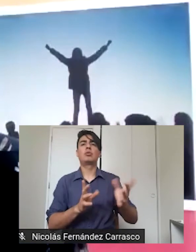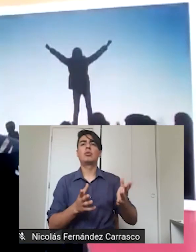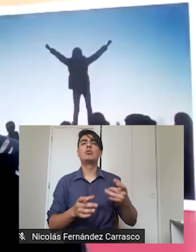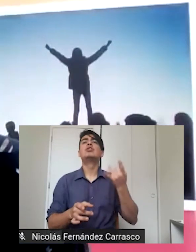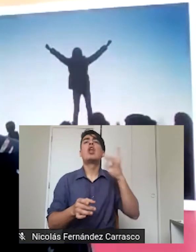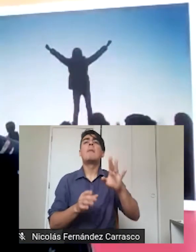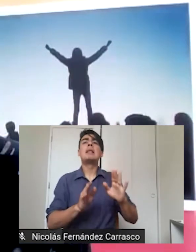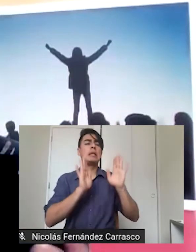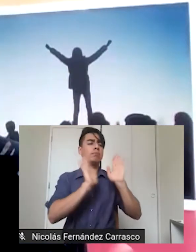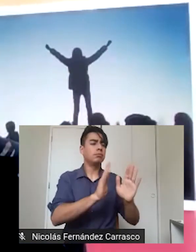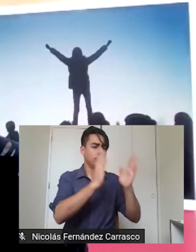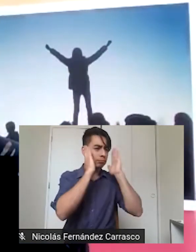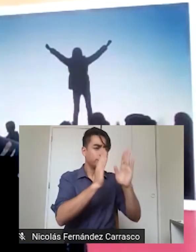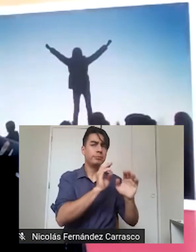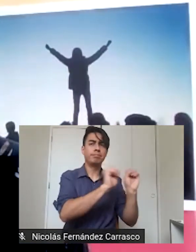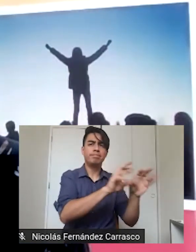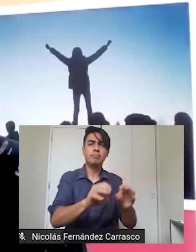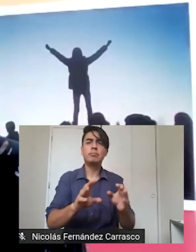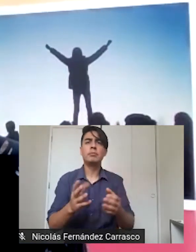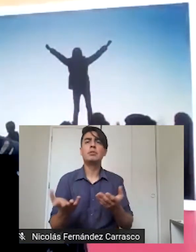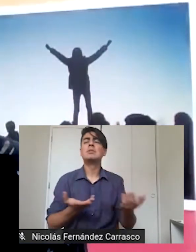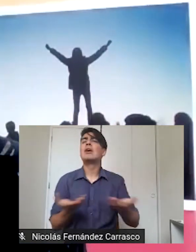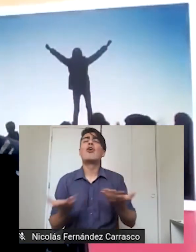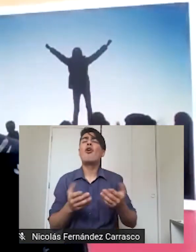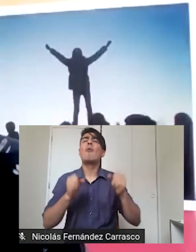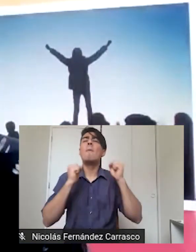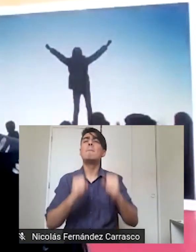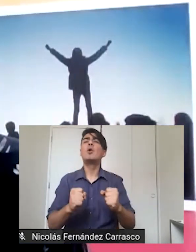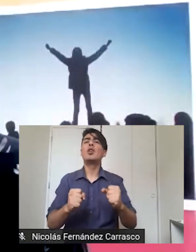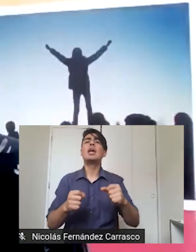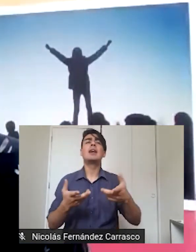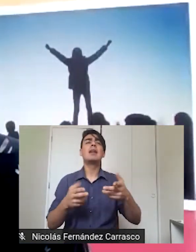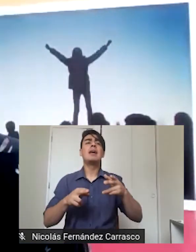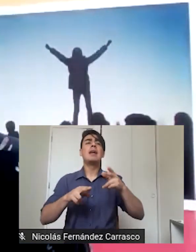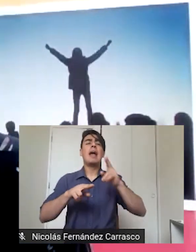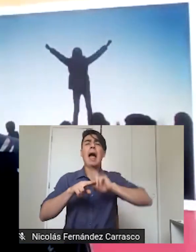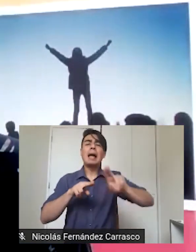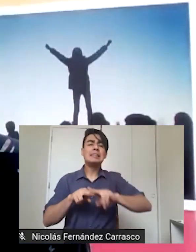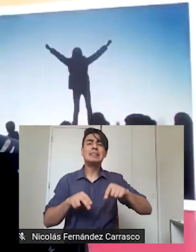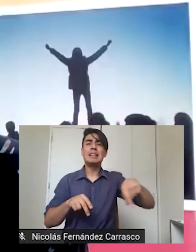espacio donde los estudiantes pueden hablar libremente.